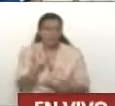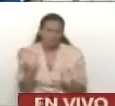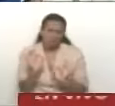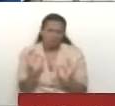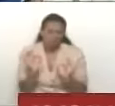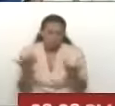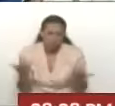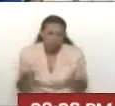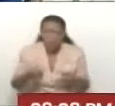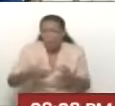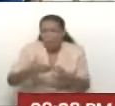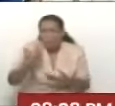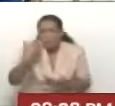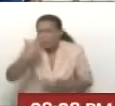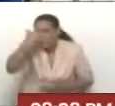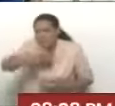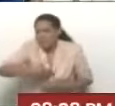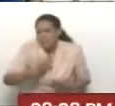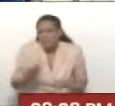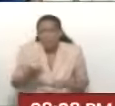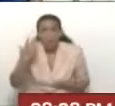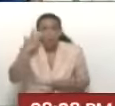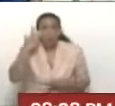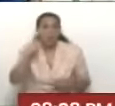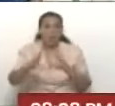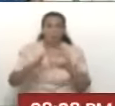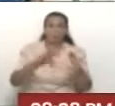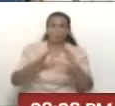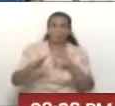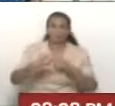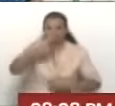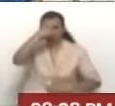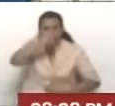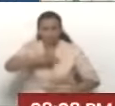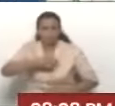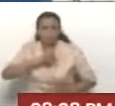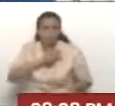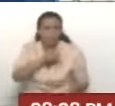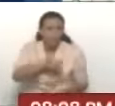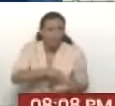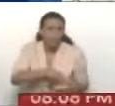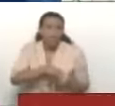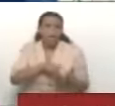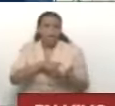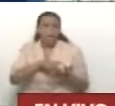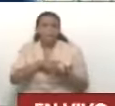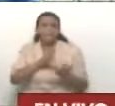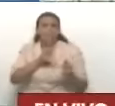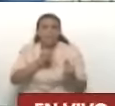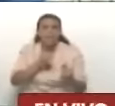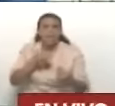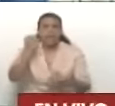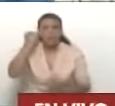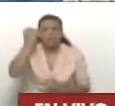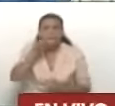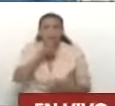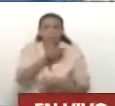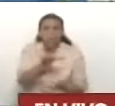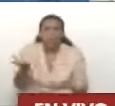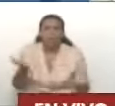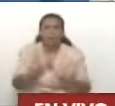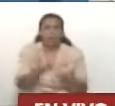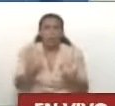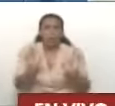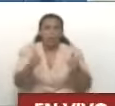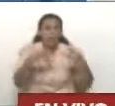cosas. Un influencer por su capacidad de posicionar, influir, por supuesto, en la gente. A través de del